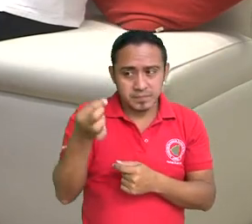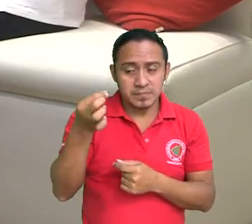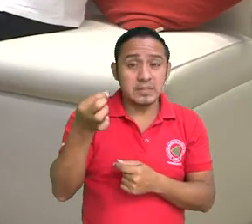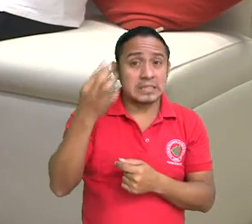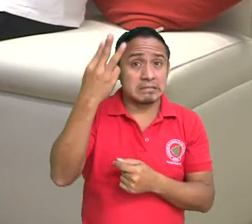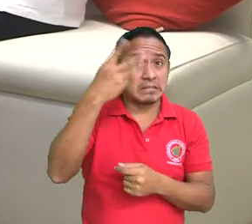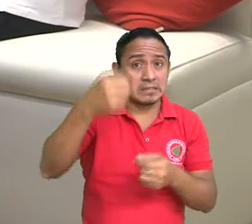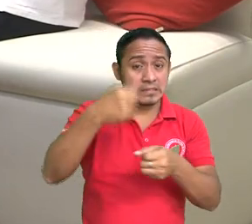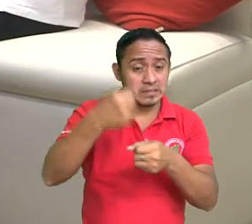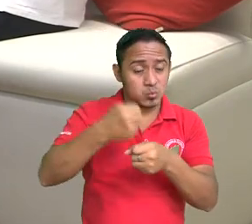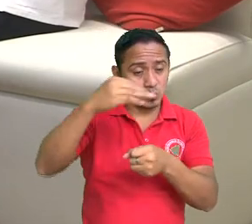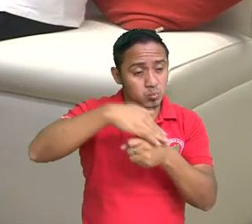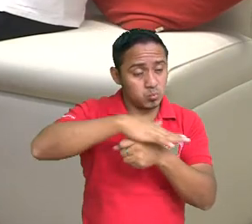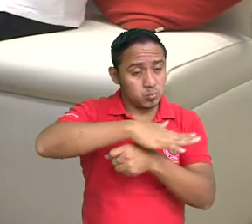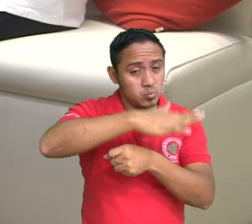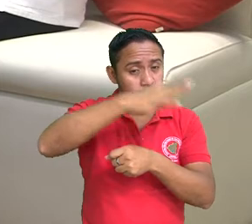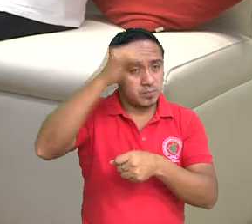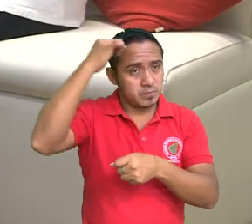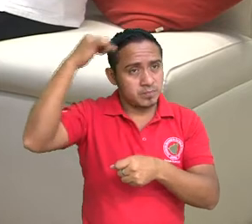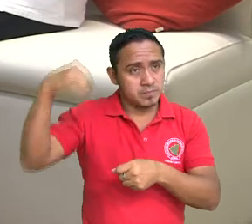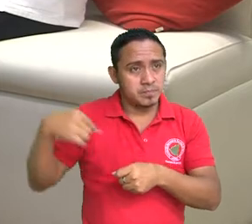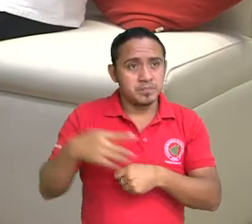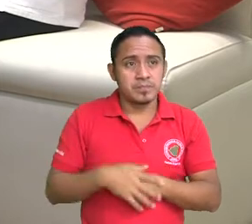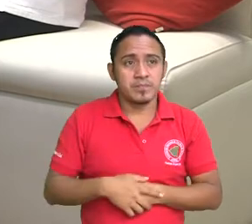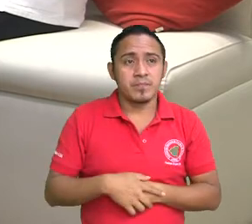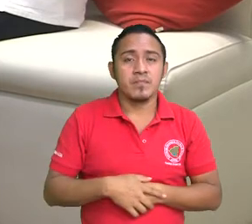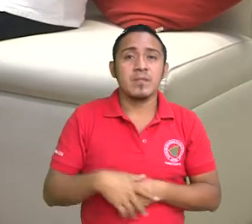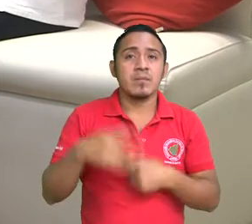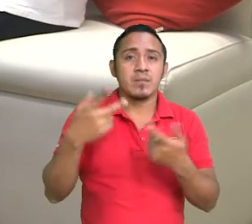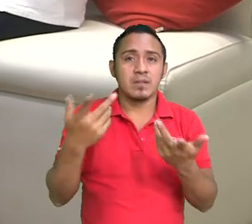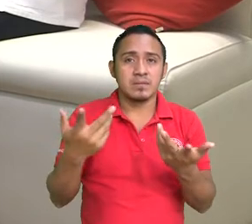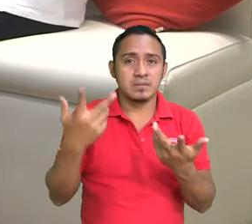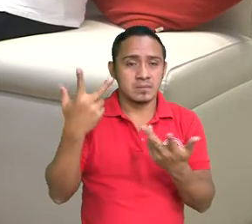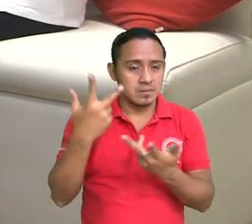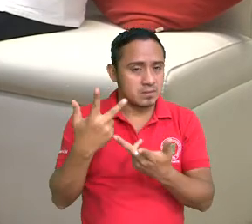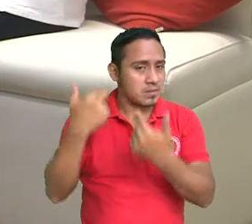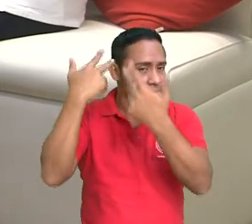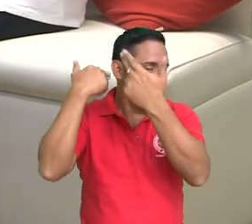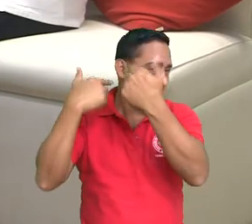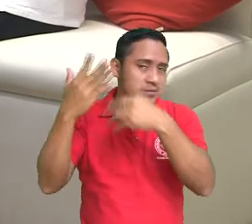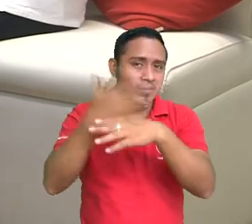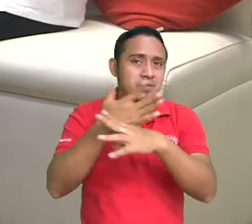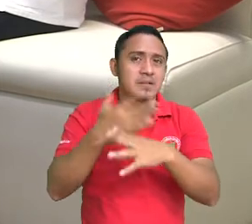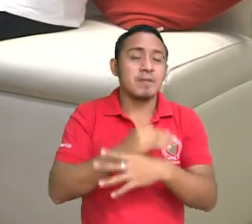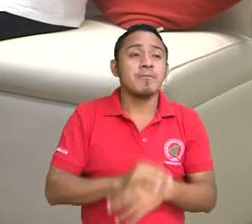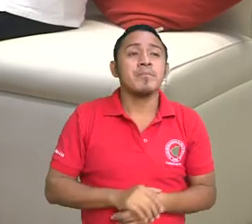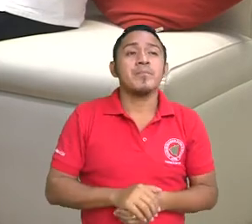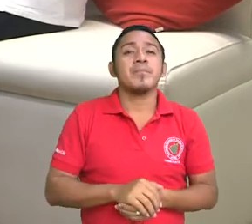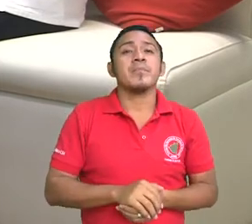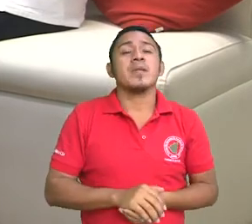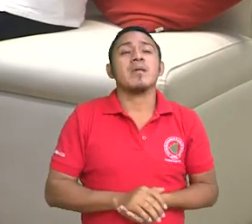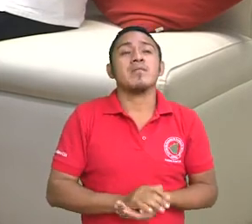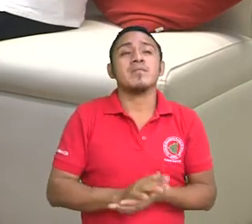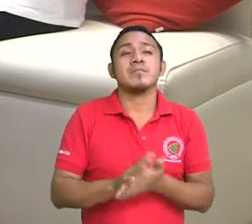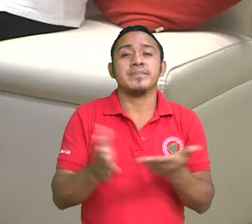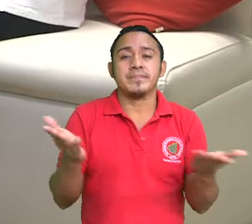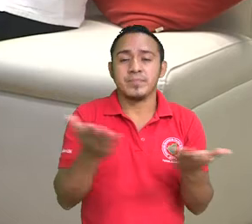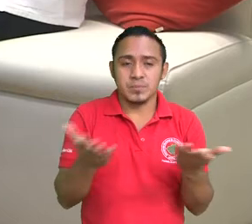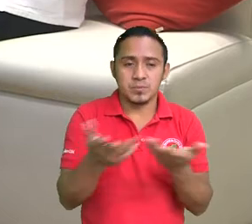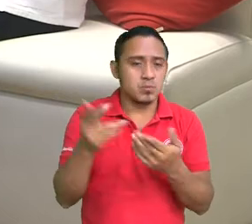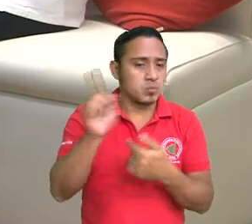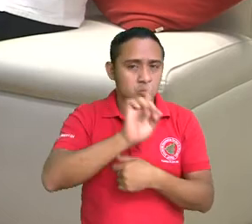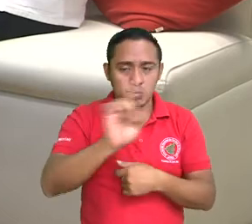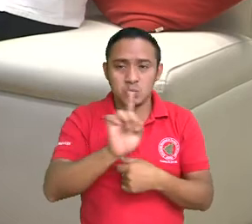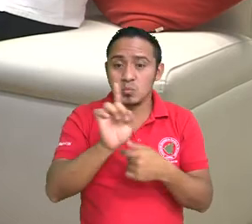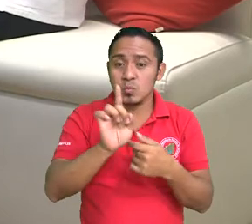Sí, así es. Ok. Obviamente que si nos los cortamos, tienen que caer. Sí. Ahora, ¿cuándo ya no hablamos de esa